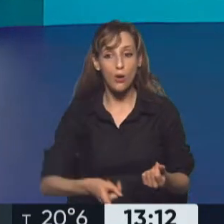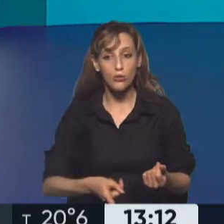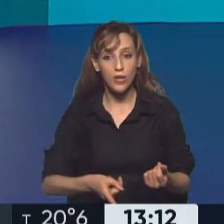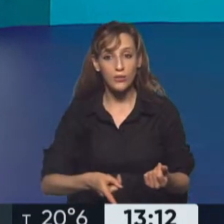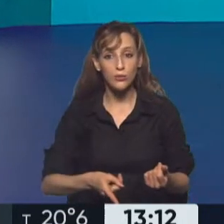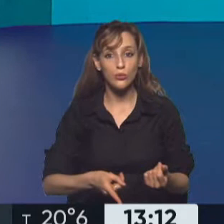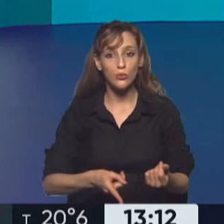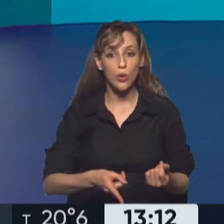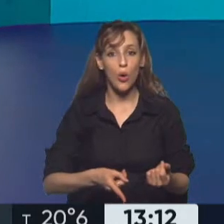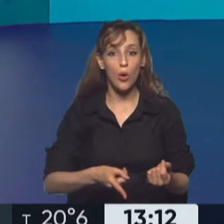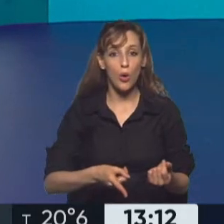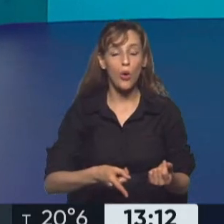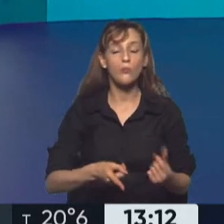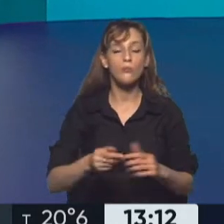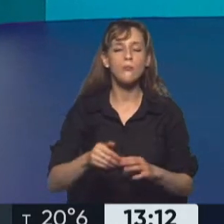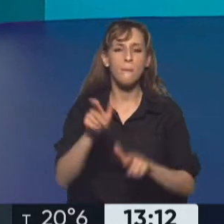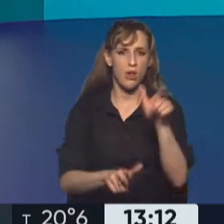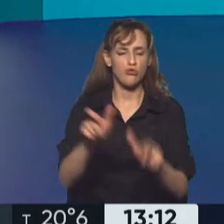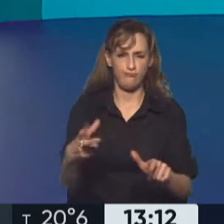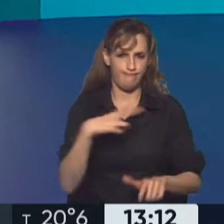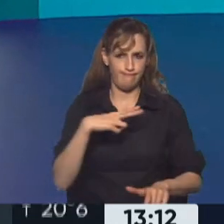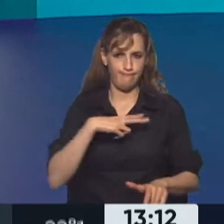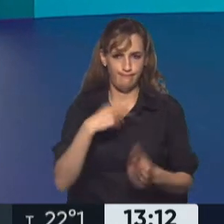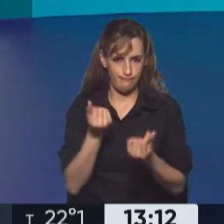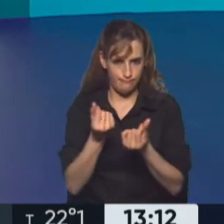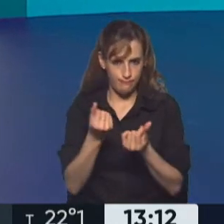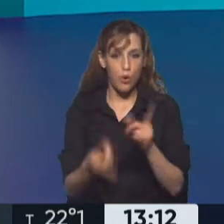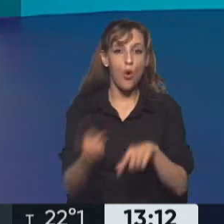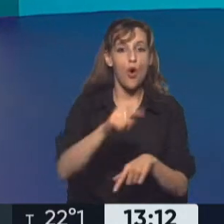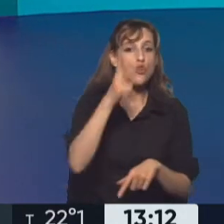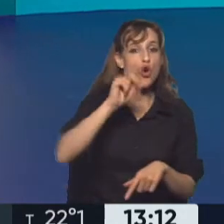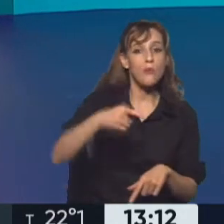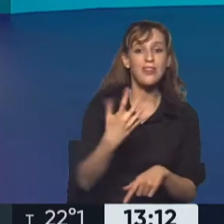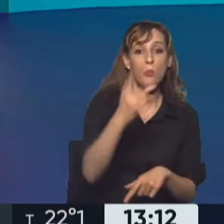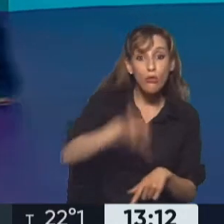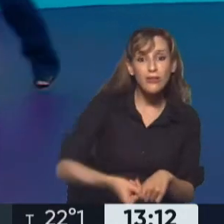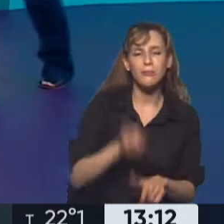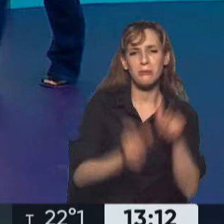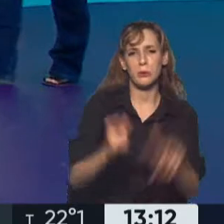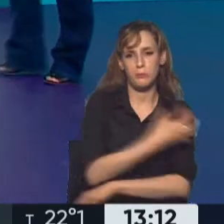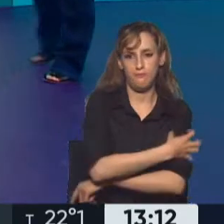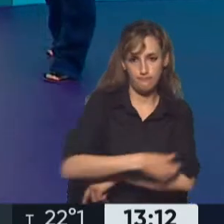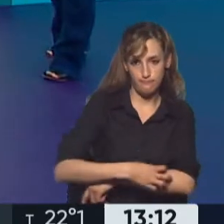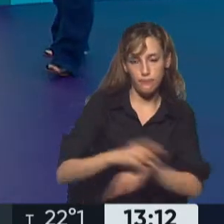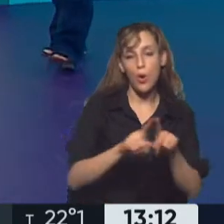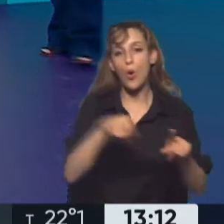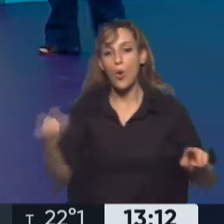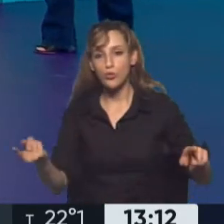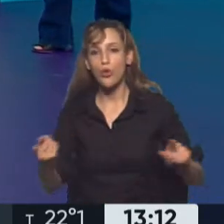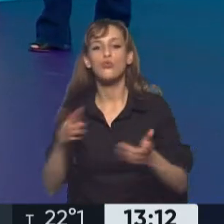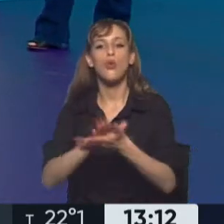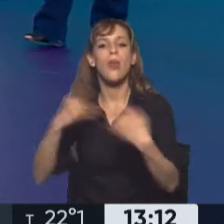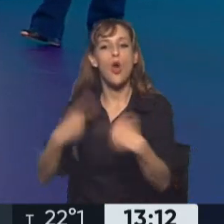está concentrado, entre los que más tienen y el 8,5% es solamente lo que menos tienen. Y acá tenemos la distribución en